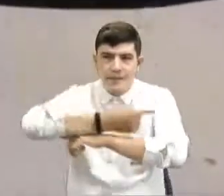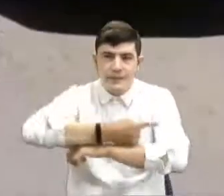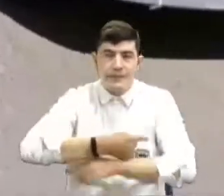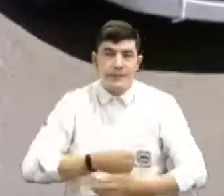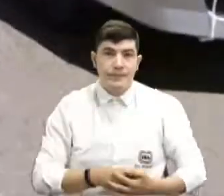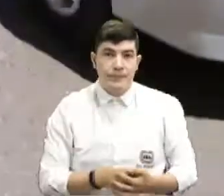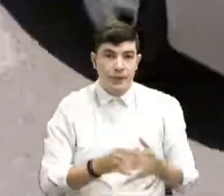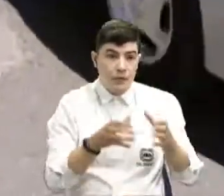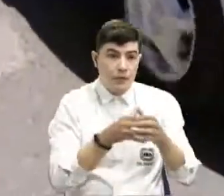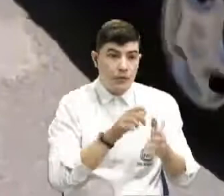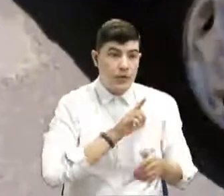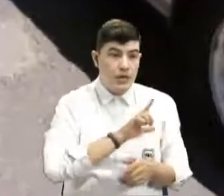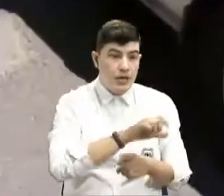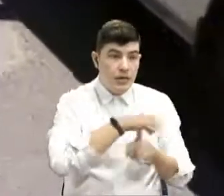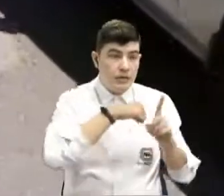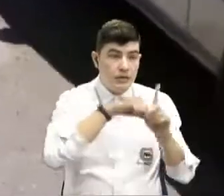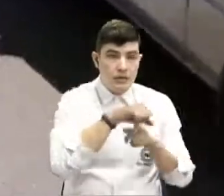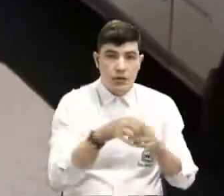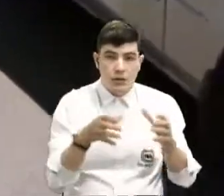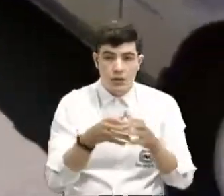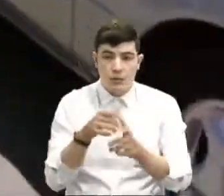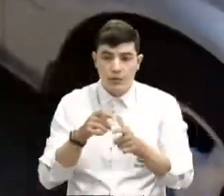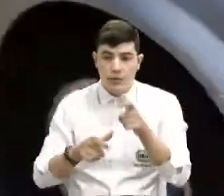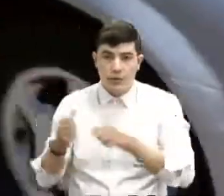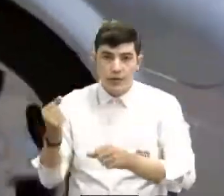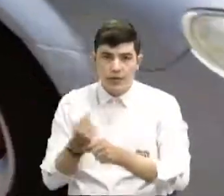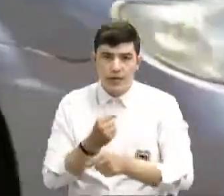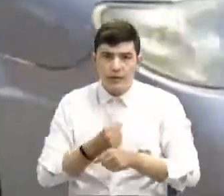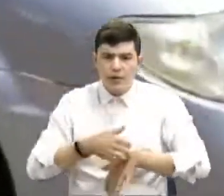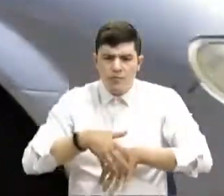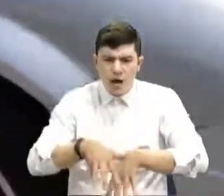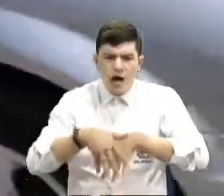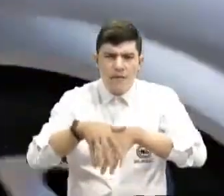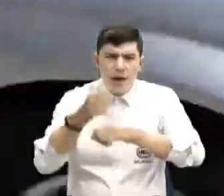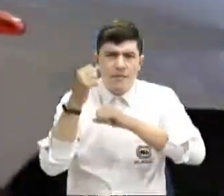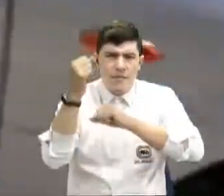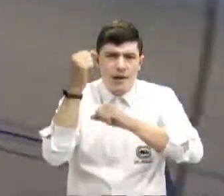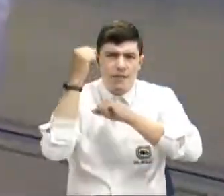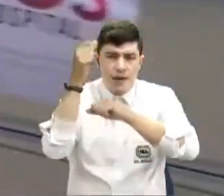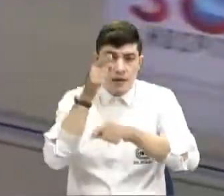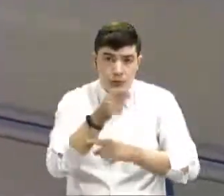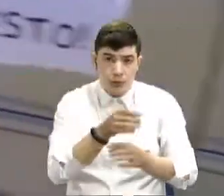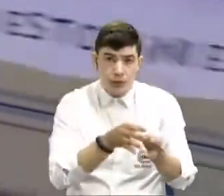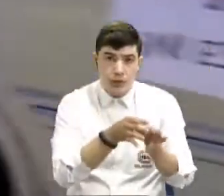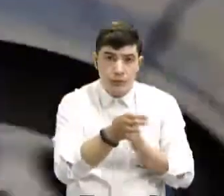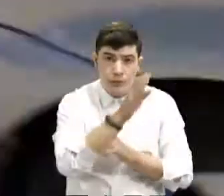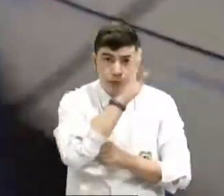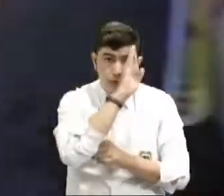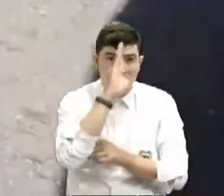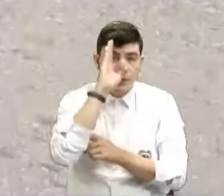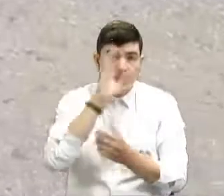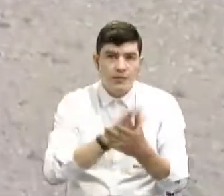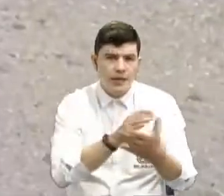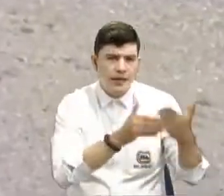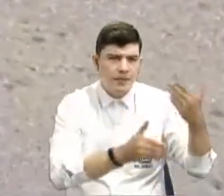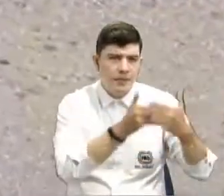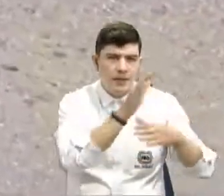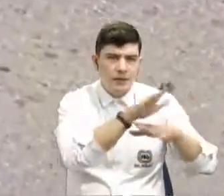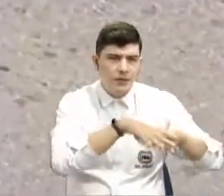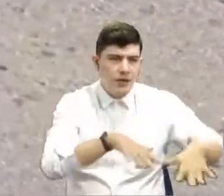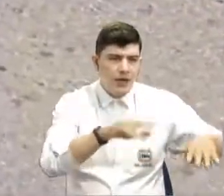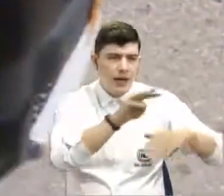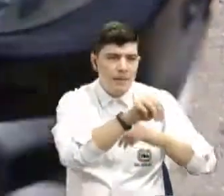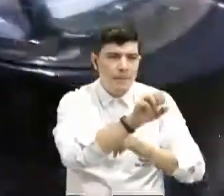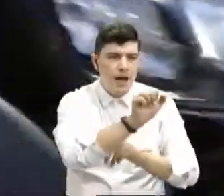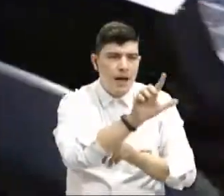Sindicatos y líderes sociales recorrieron las diferentes calles del municipio de San Gil. La caravana organizada salió del sector del malecón y pasó